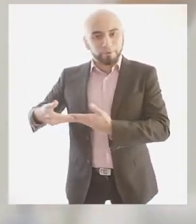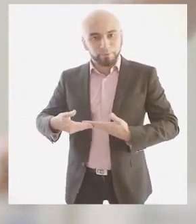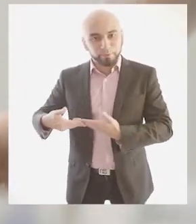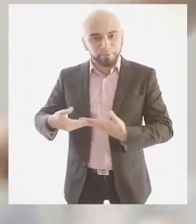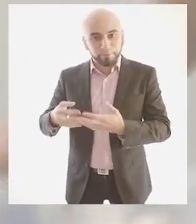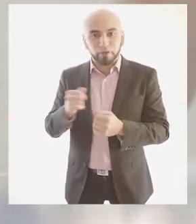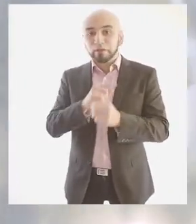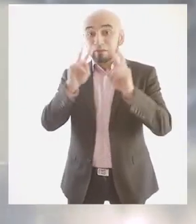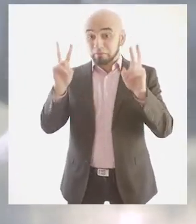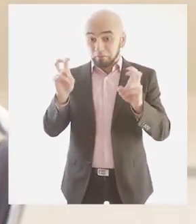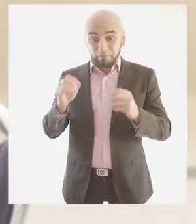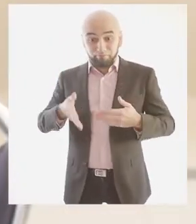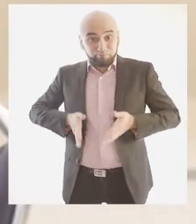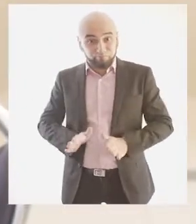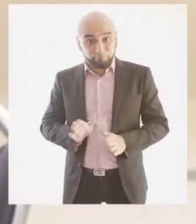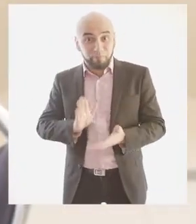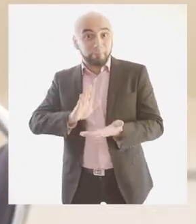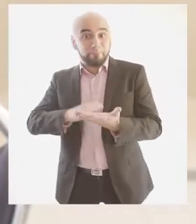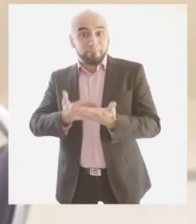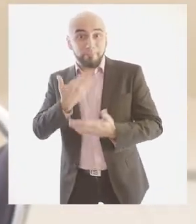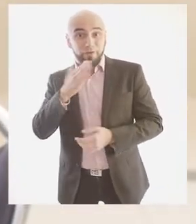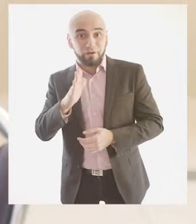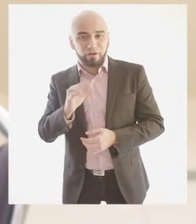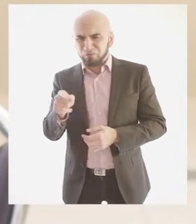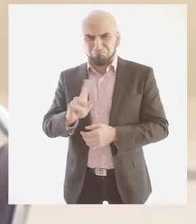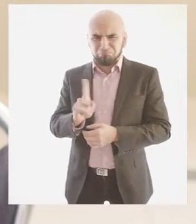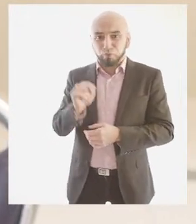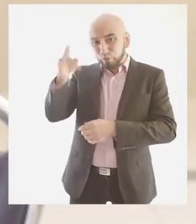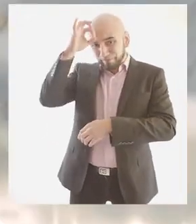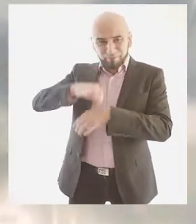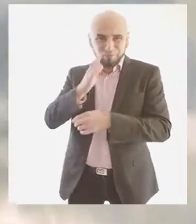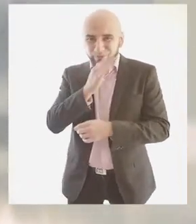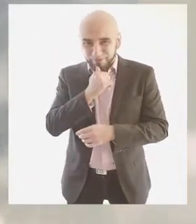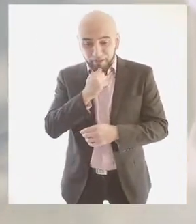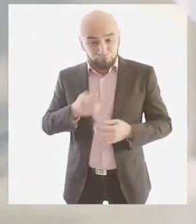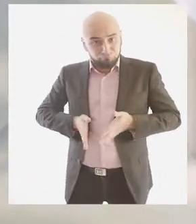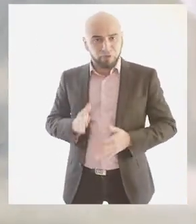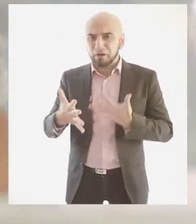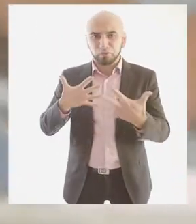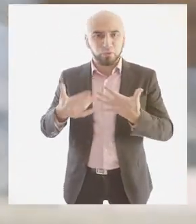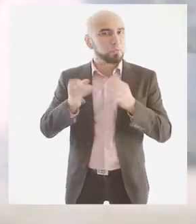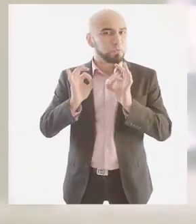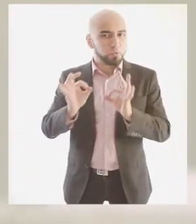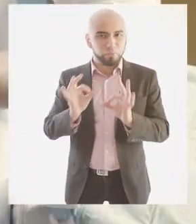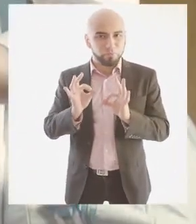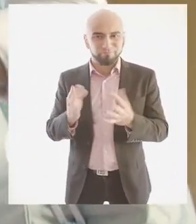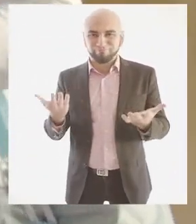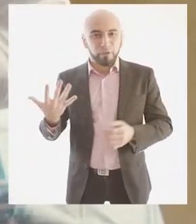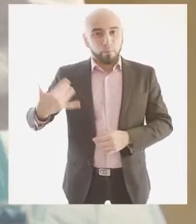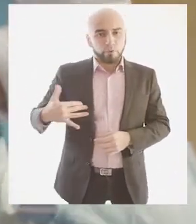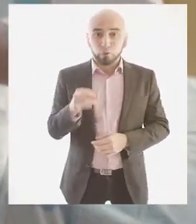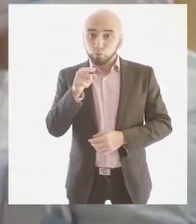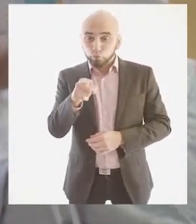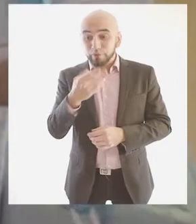la maternidad a mejorarte, porque no estás enferma. El nacimiento es un proceso natural y normal en el que es importante que